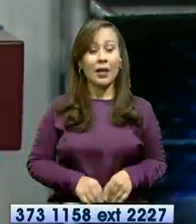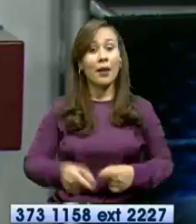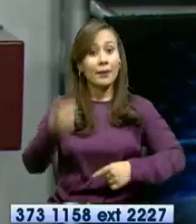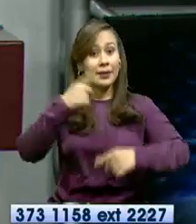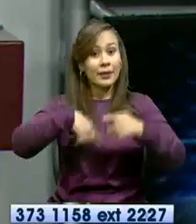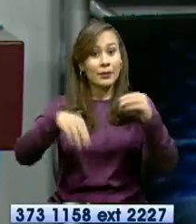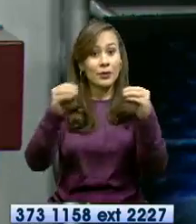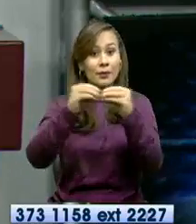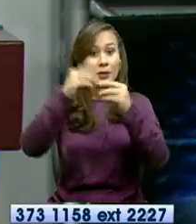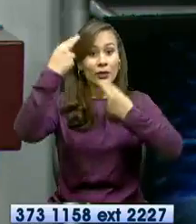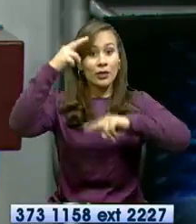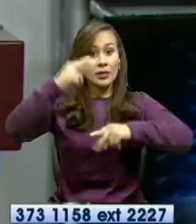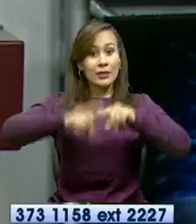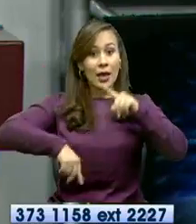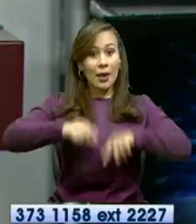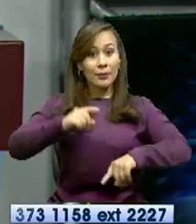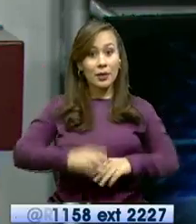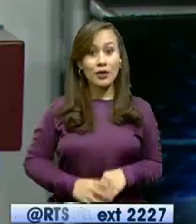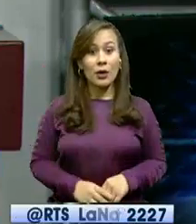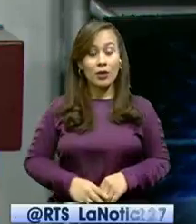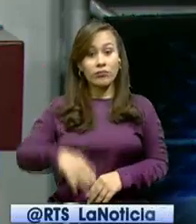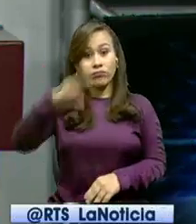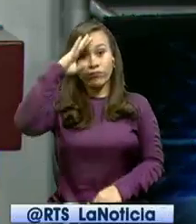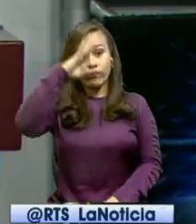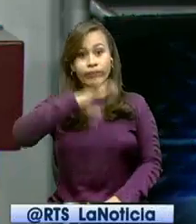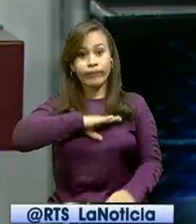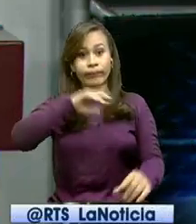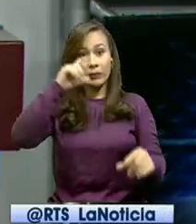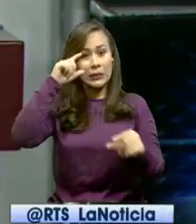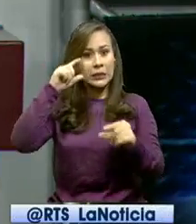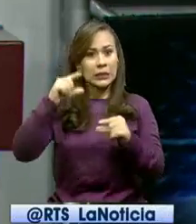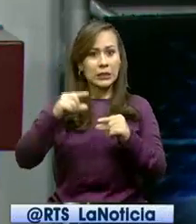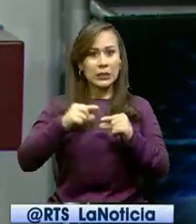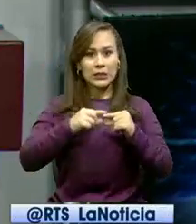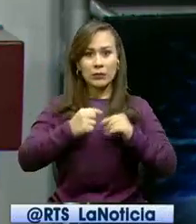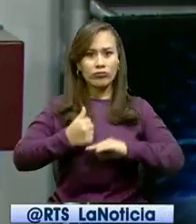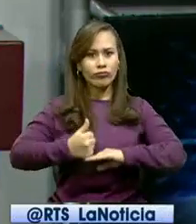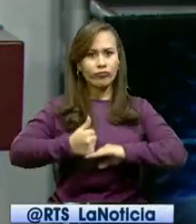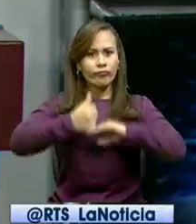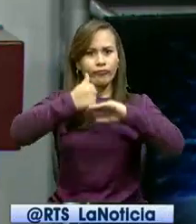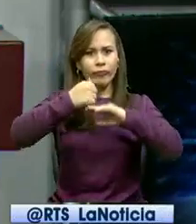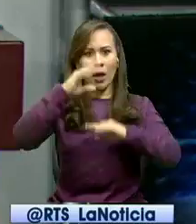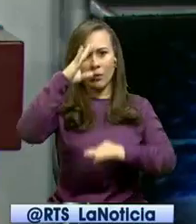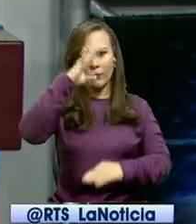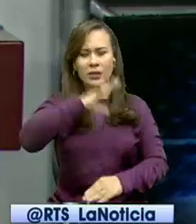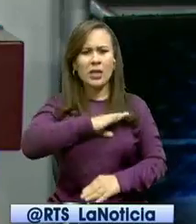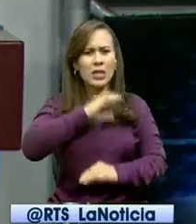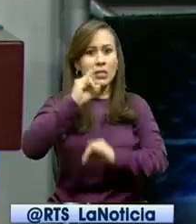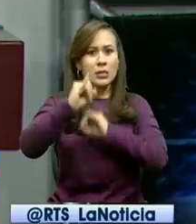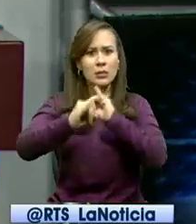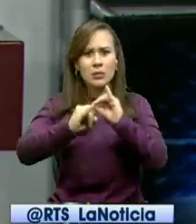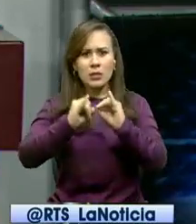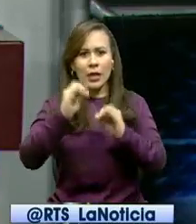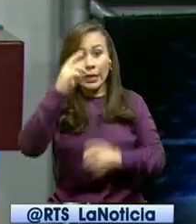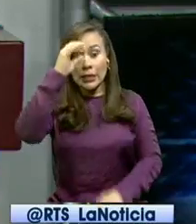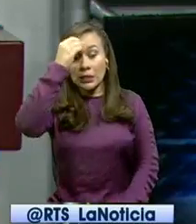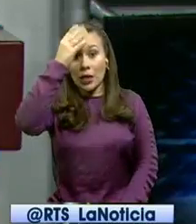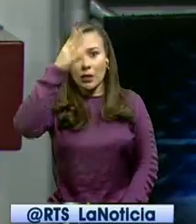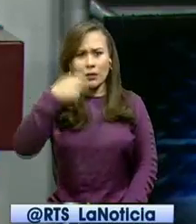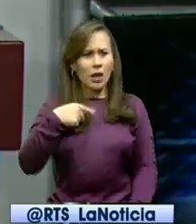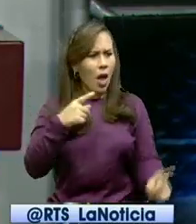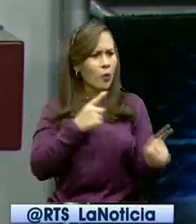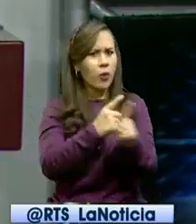De regreso con más información, amigos. Agentes de la Dirección General de Inteligencia incautaron 5 armas de fuego durante